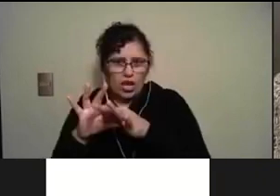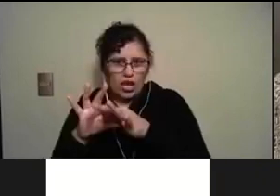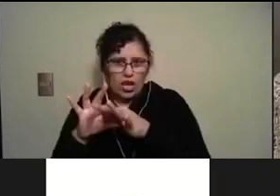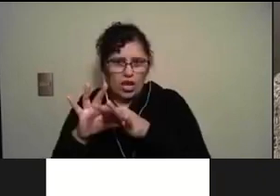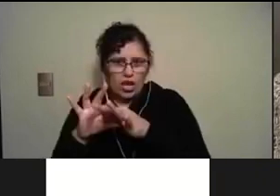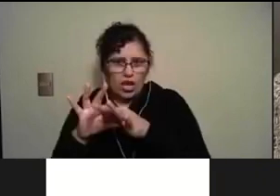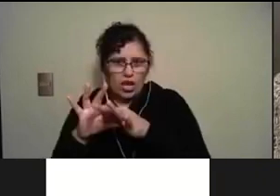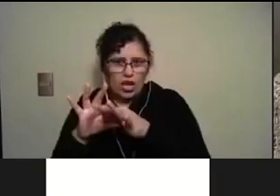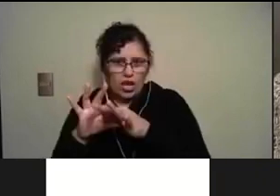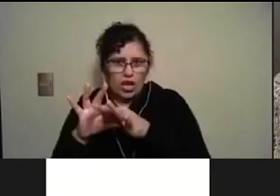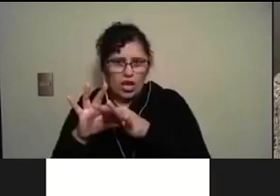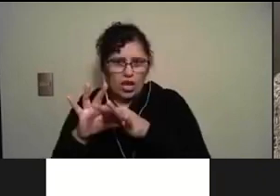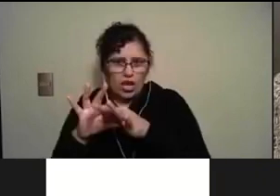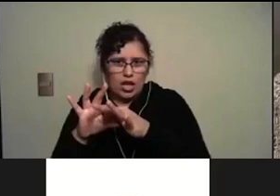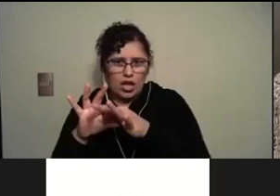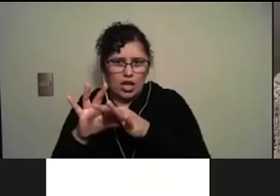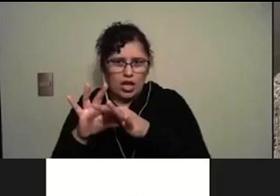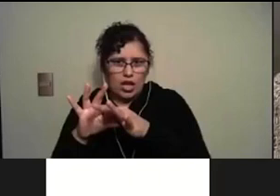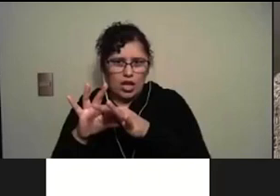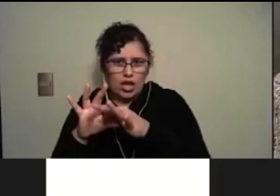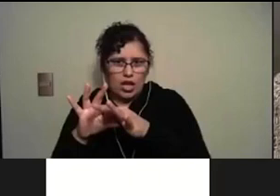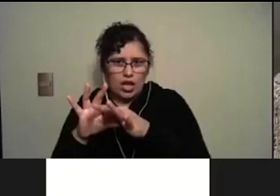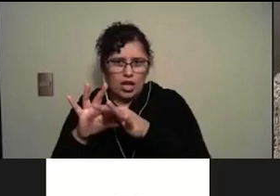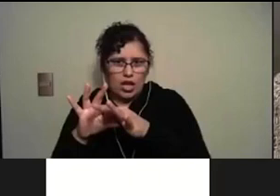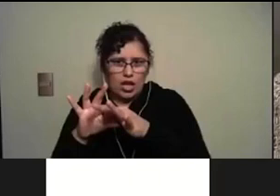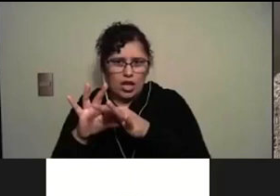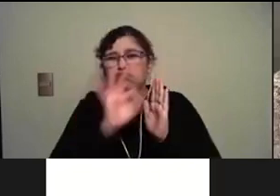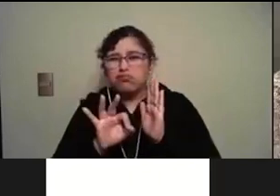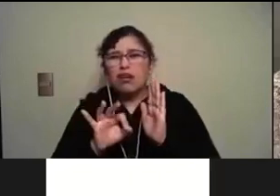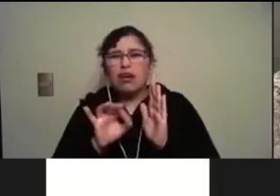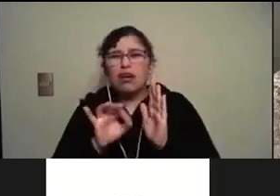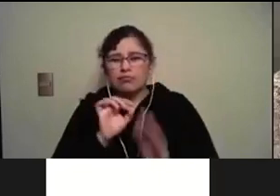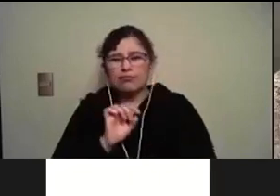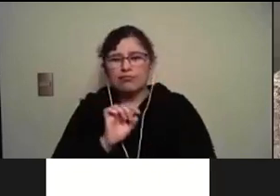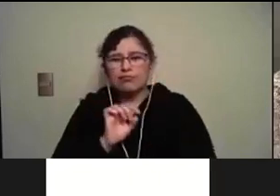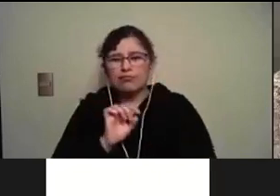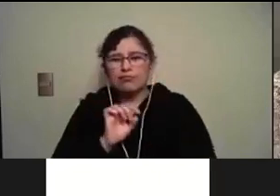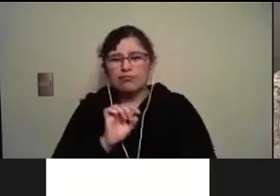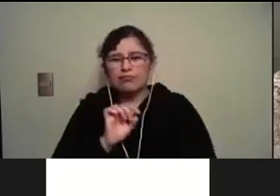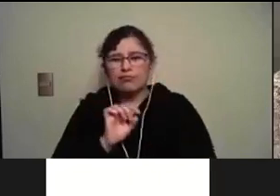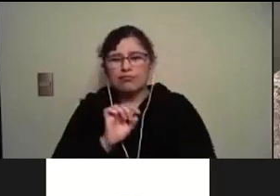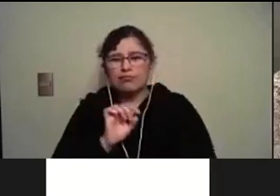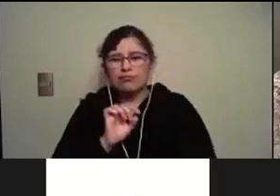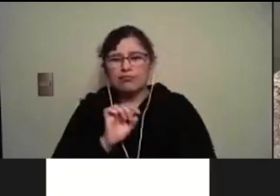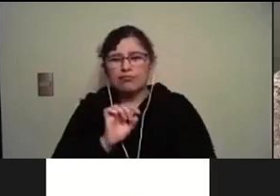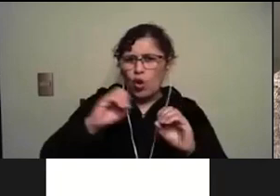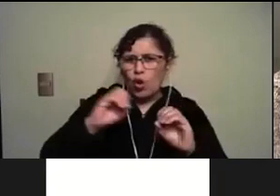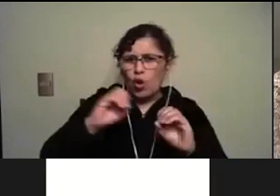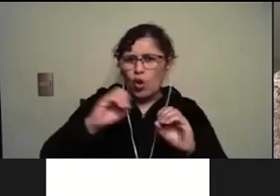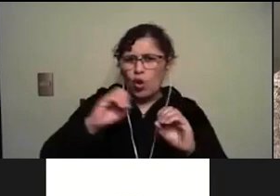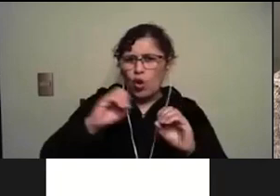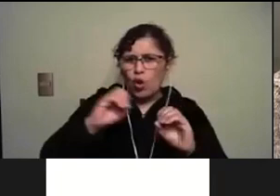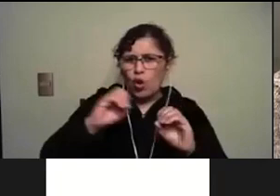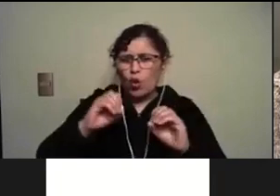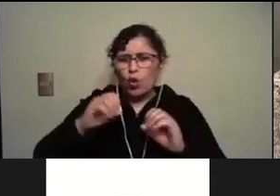porque es lo más prevalente hoy en día en la población. Que voy a hacer ya, en lo que queda del día o mañana